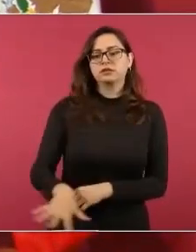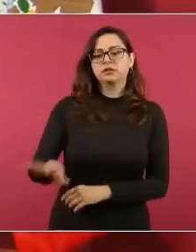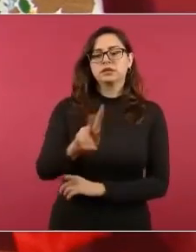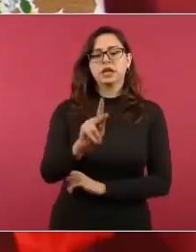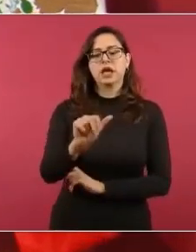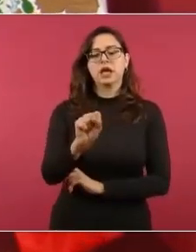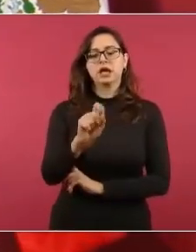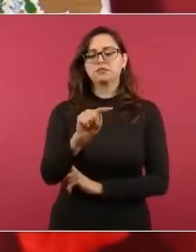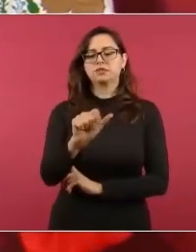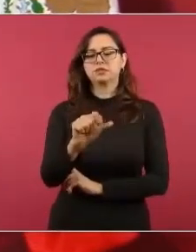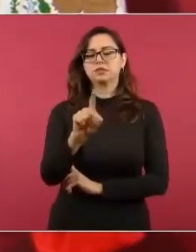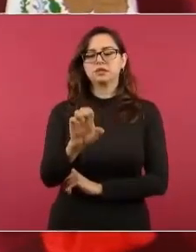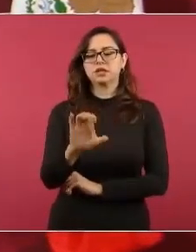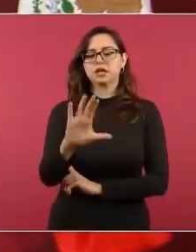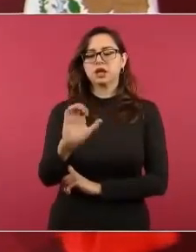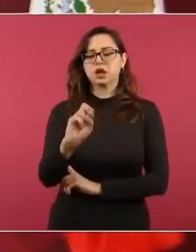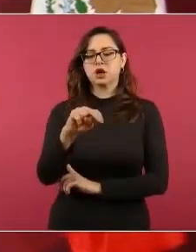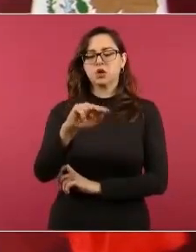significa